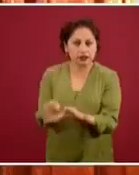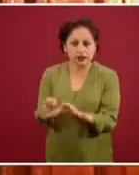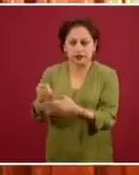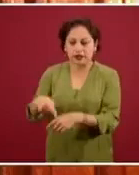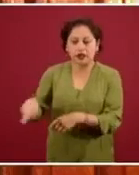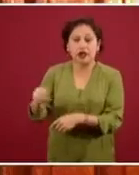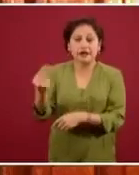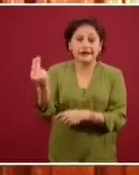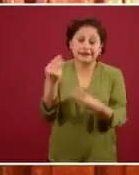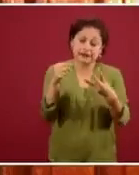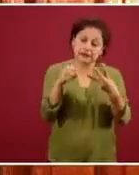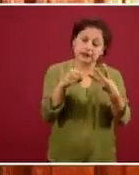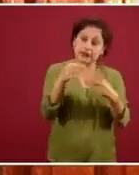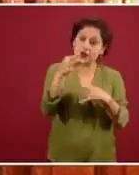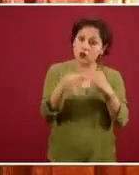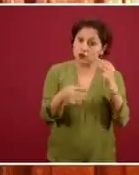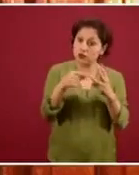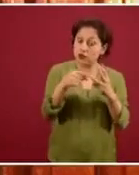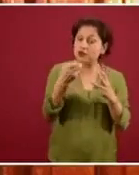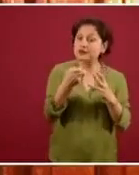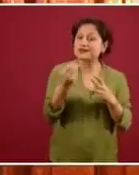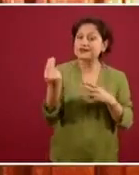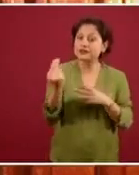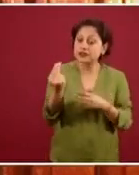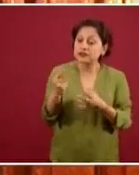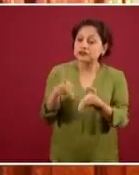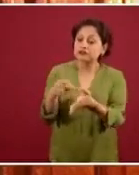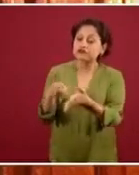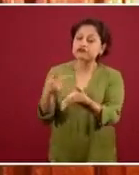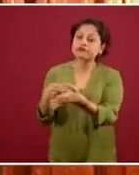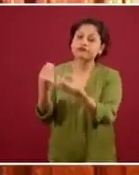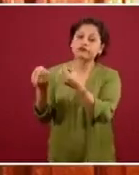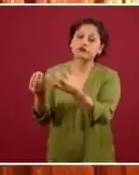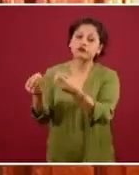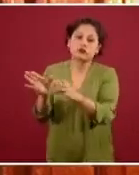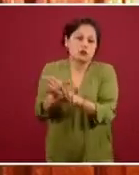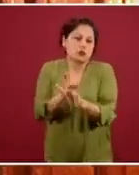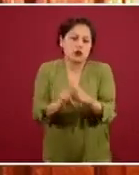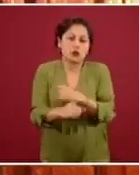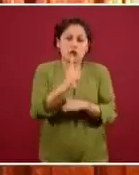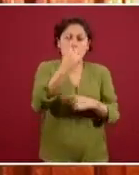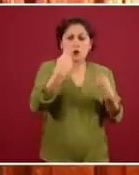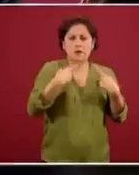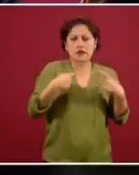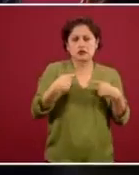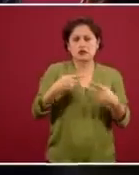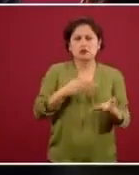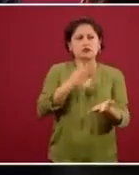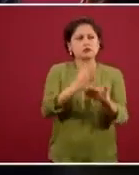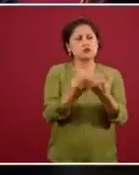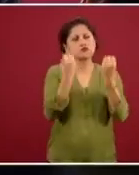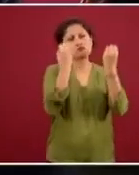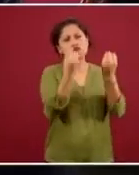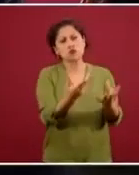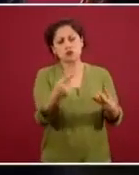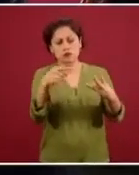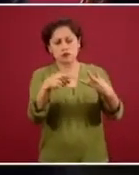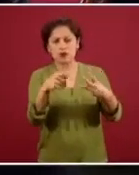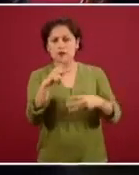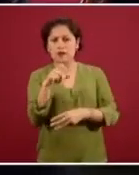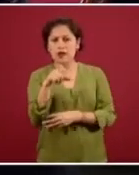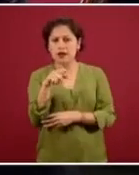constante. Entonces, aunque una persona haya donado plaquetas el día de hoy, el receptor puede estarla requiriendo